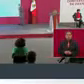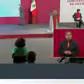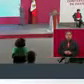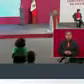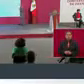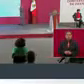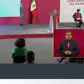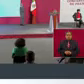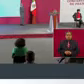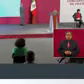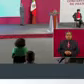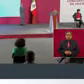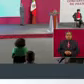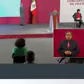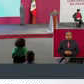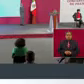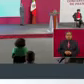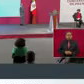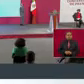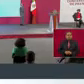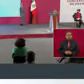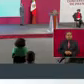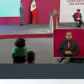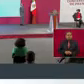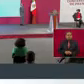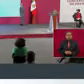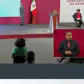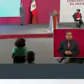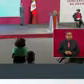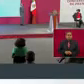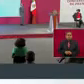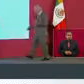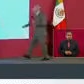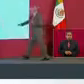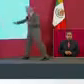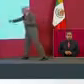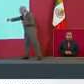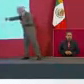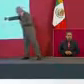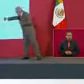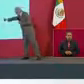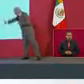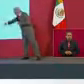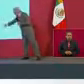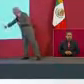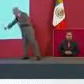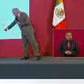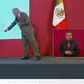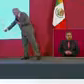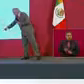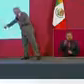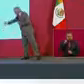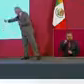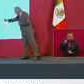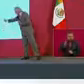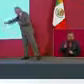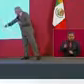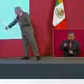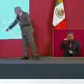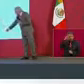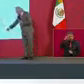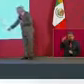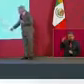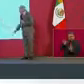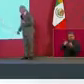impunidad sigue siendo muy alta en el país. De los delitos que conoce la autoridad, pues no,